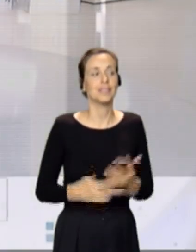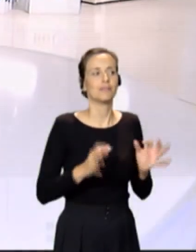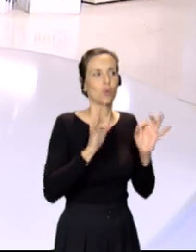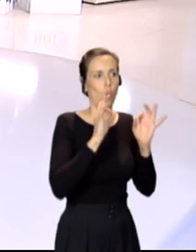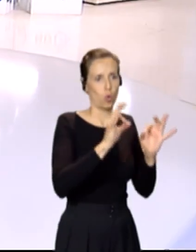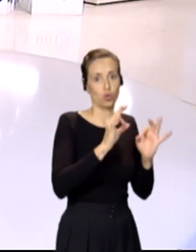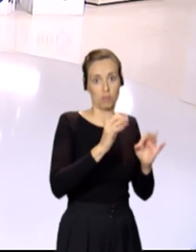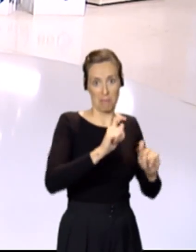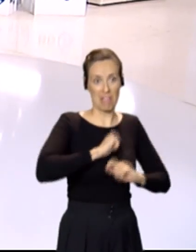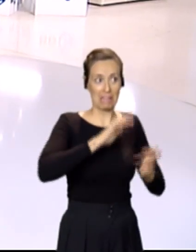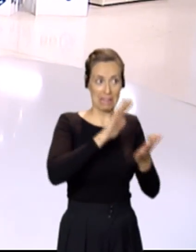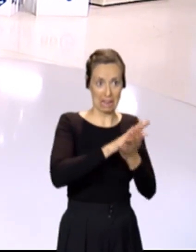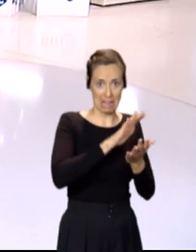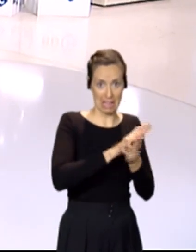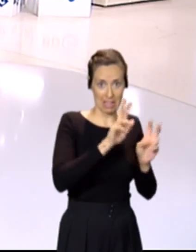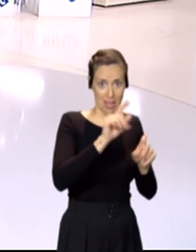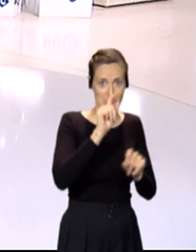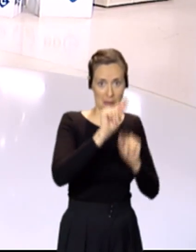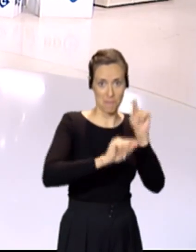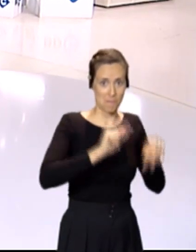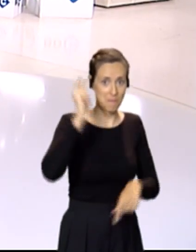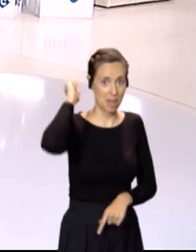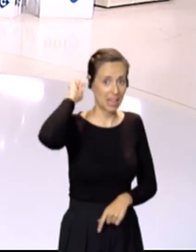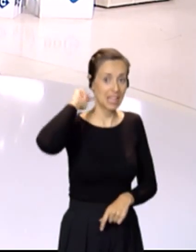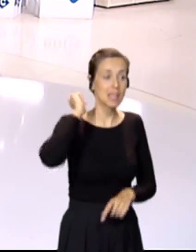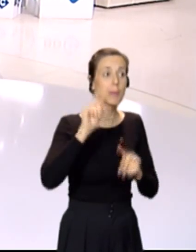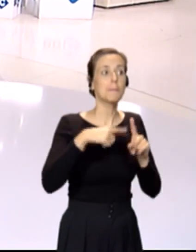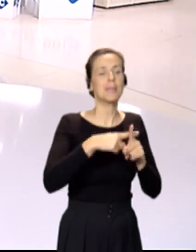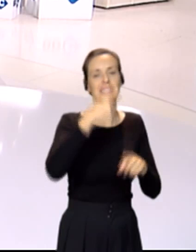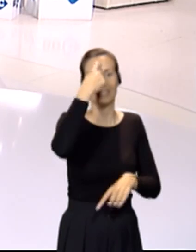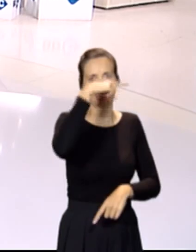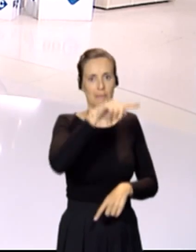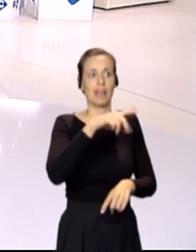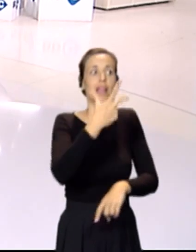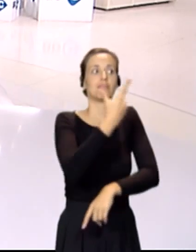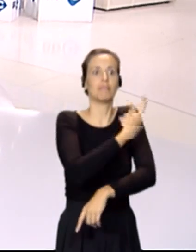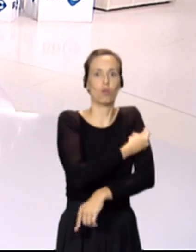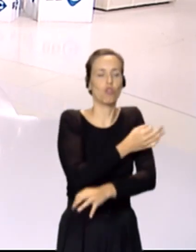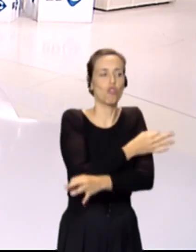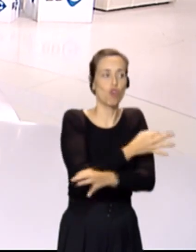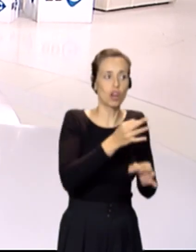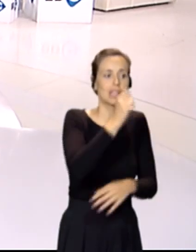mensaje de tranquilidad e incidir también en la importancia que tiene una correcta vacunación entre los